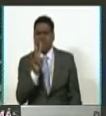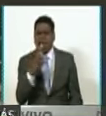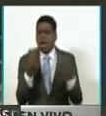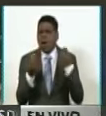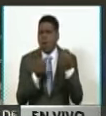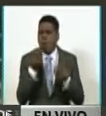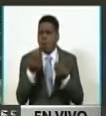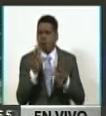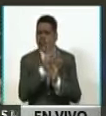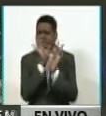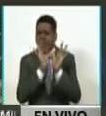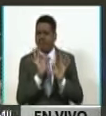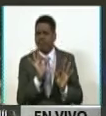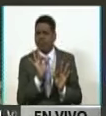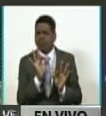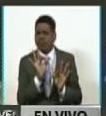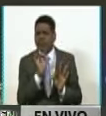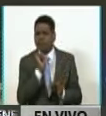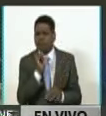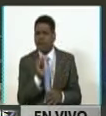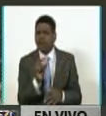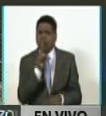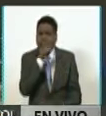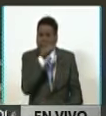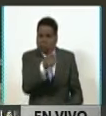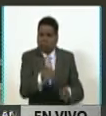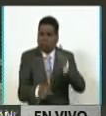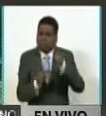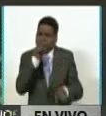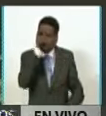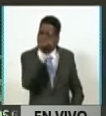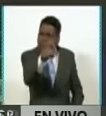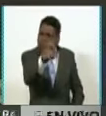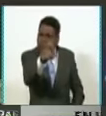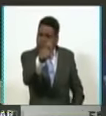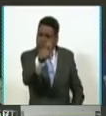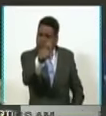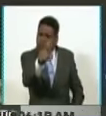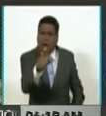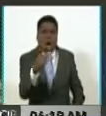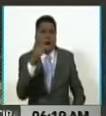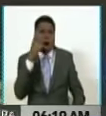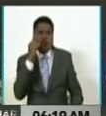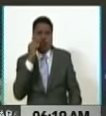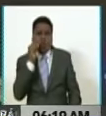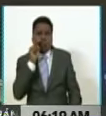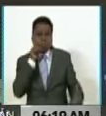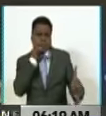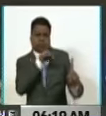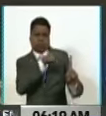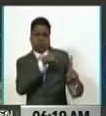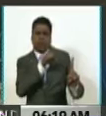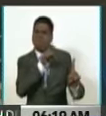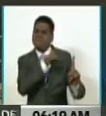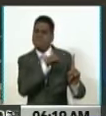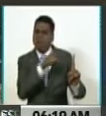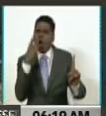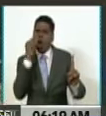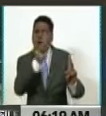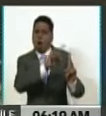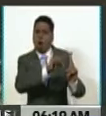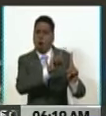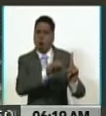estigmatizar, a señalar con el dedo a un hombre como este, Ezequiel Zamora, un